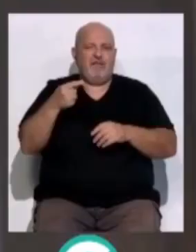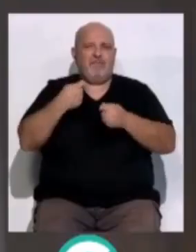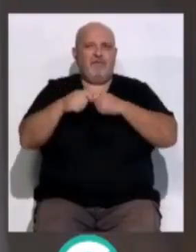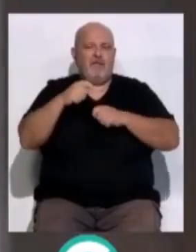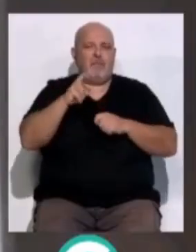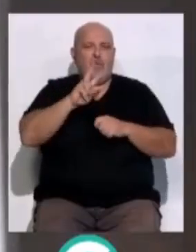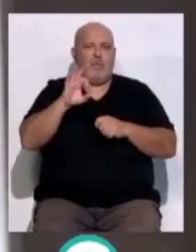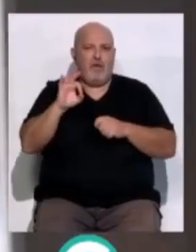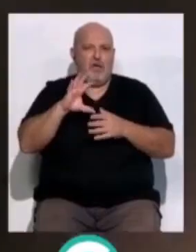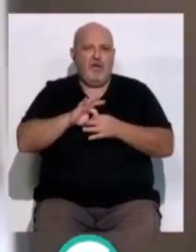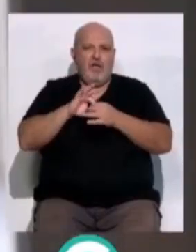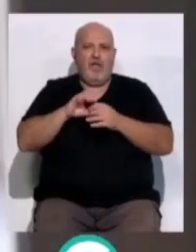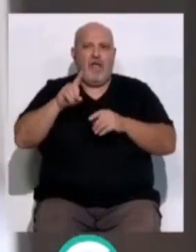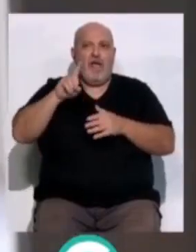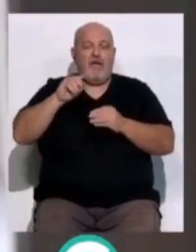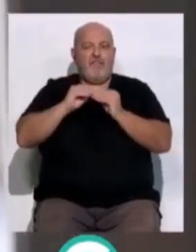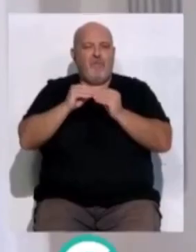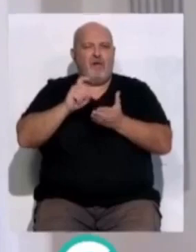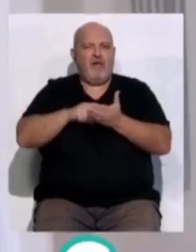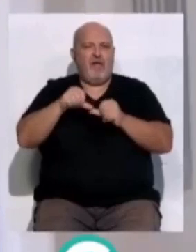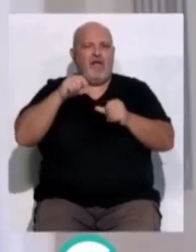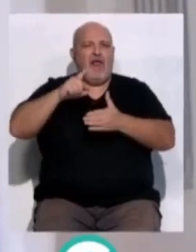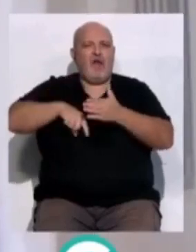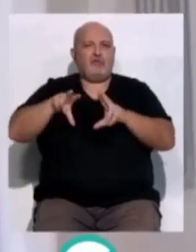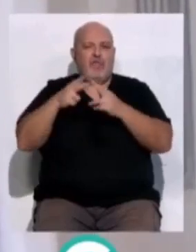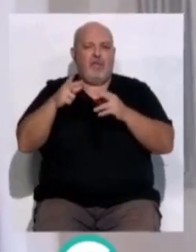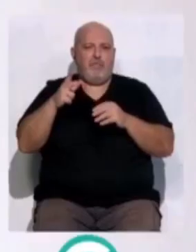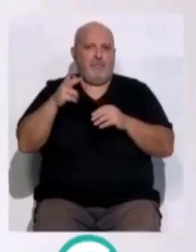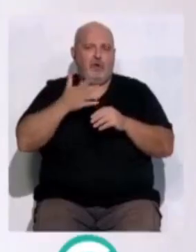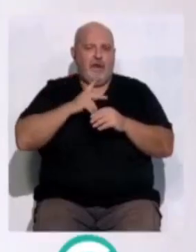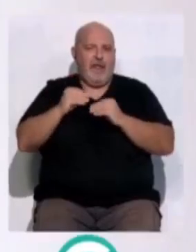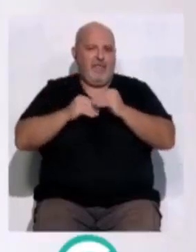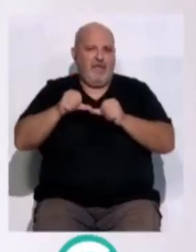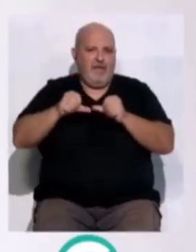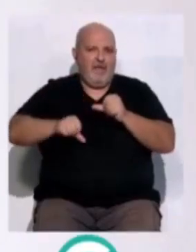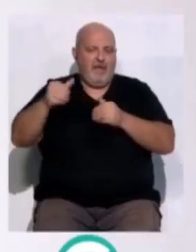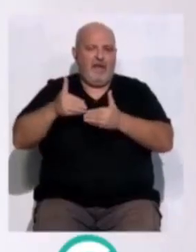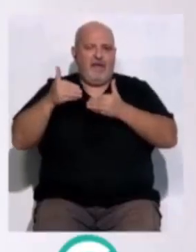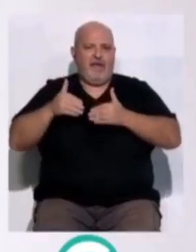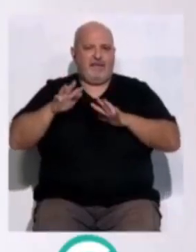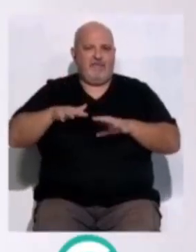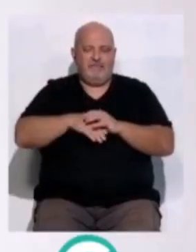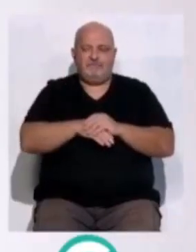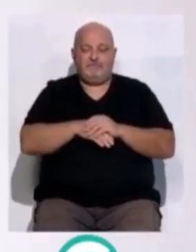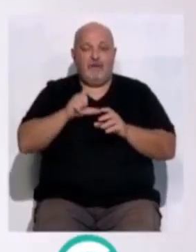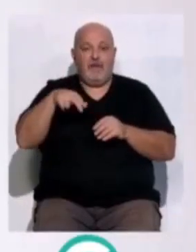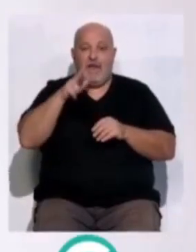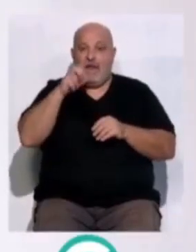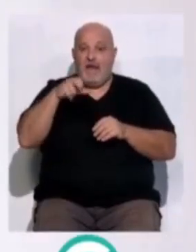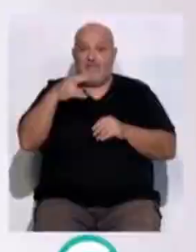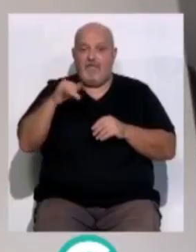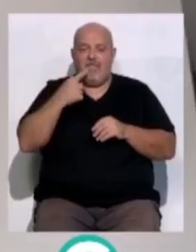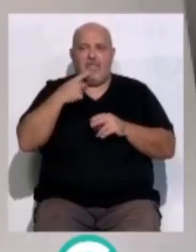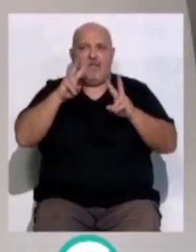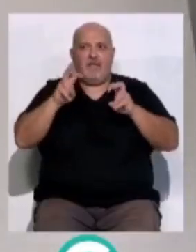vivienda protegida, dejando atrás la fórmula del alquiler social empleada por el anterior ejecutivo municipal. Elena Fernández asegura